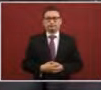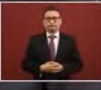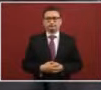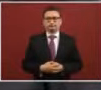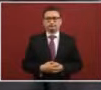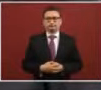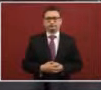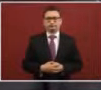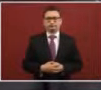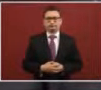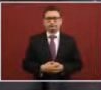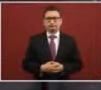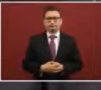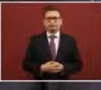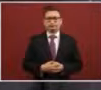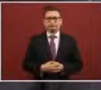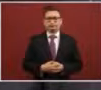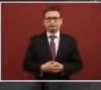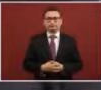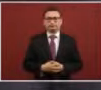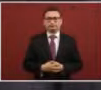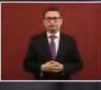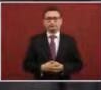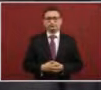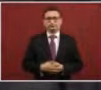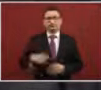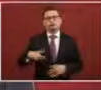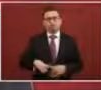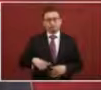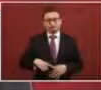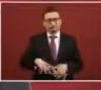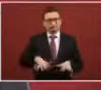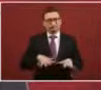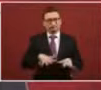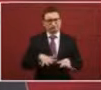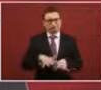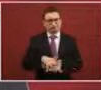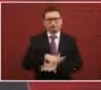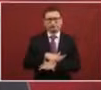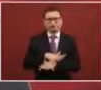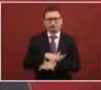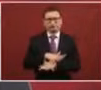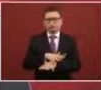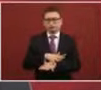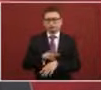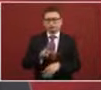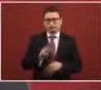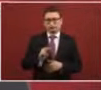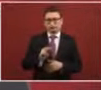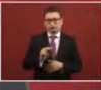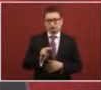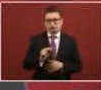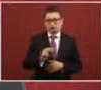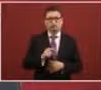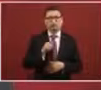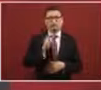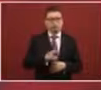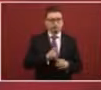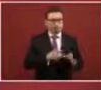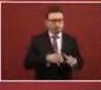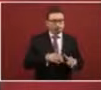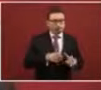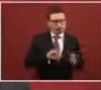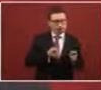se trata de un cambio de régimen, no de un cambio de gobierno. Y un cambio